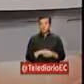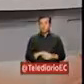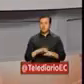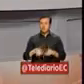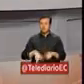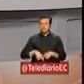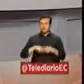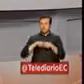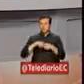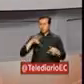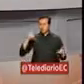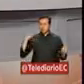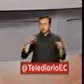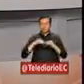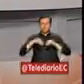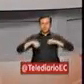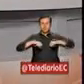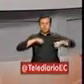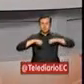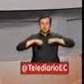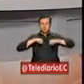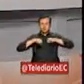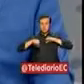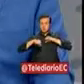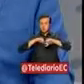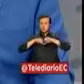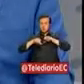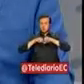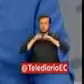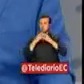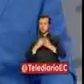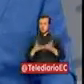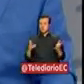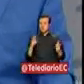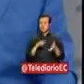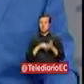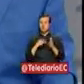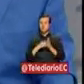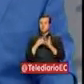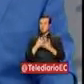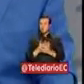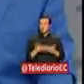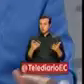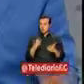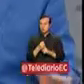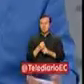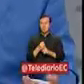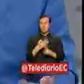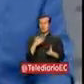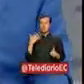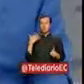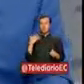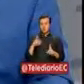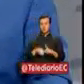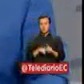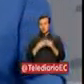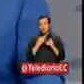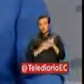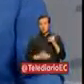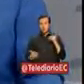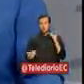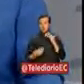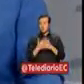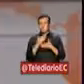Suspender toda gestión de carácter administrativo, ¿qué implica y qué impacto tendrá de cara al inicio del nuevo ciclo